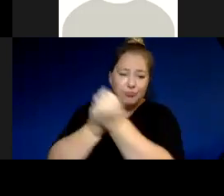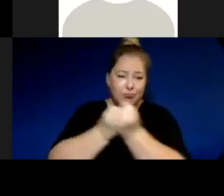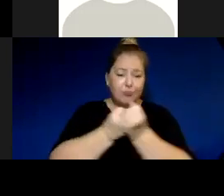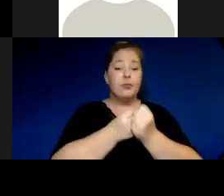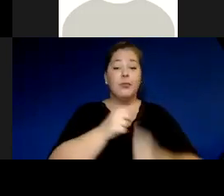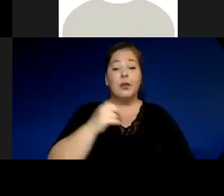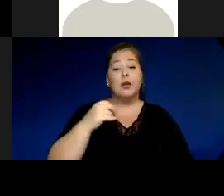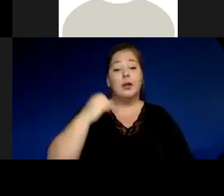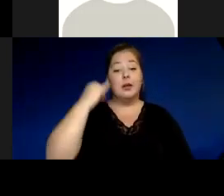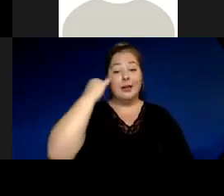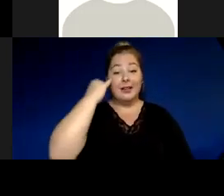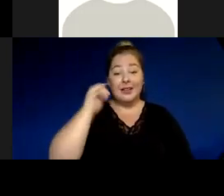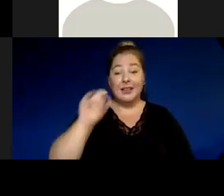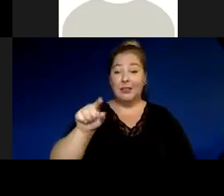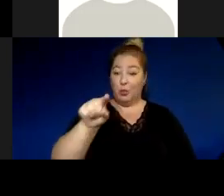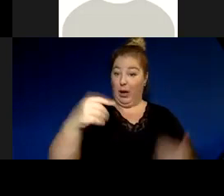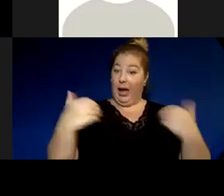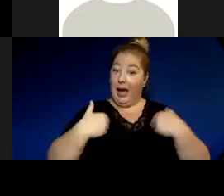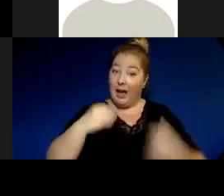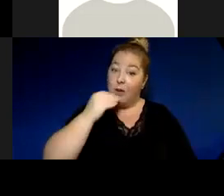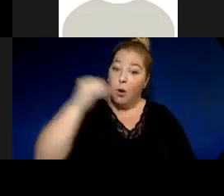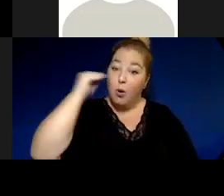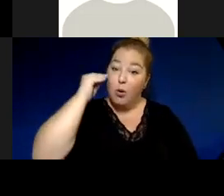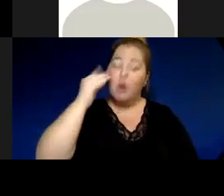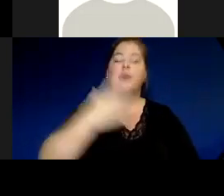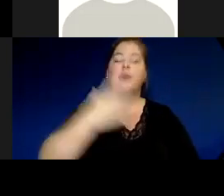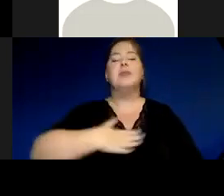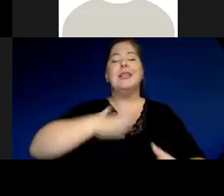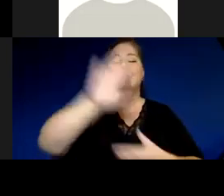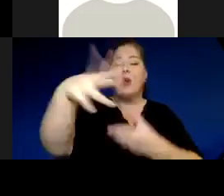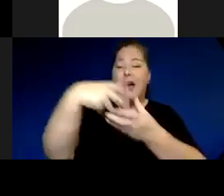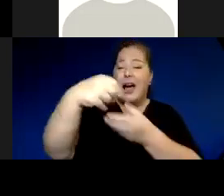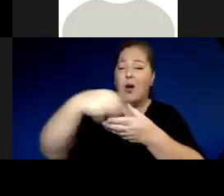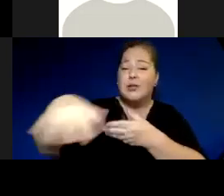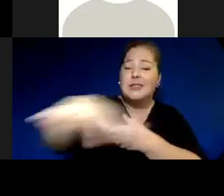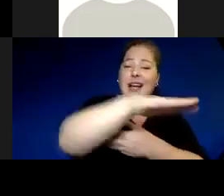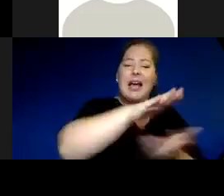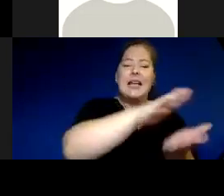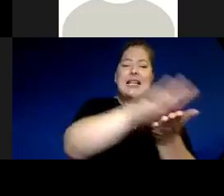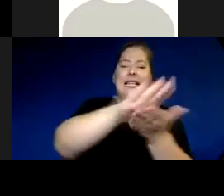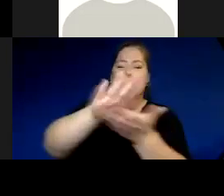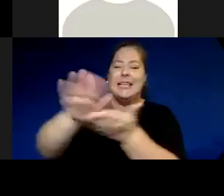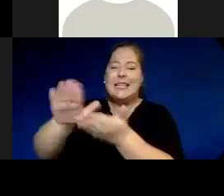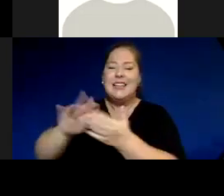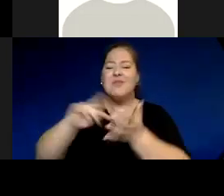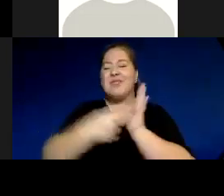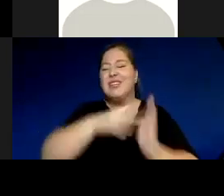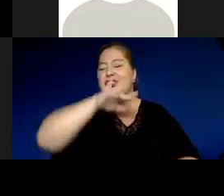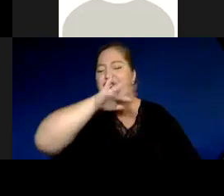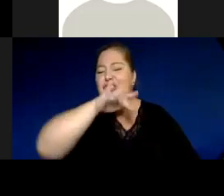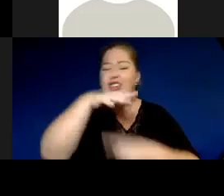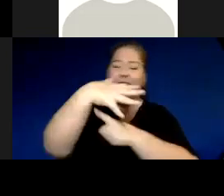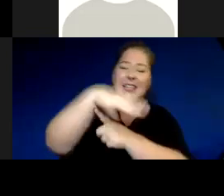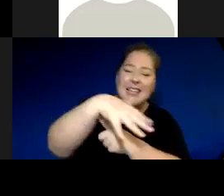para ayudar también en la limpieza, las personas que han sido